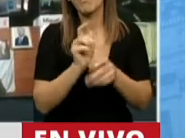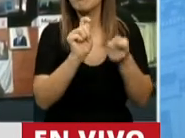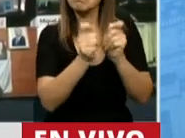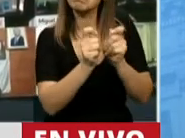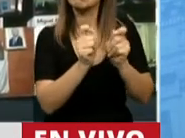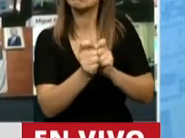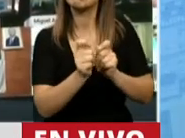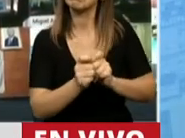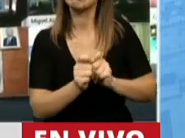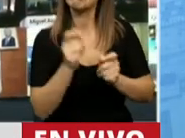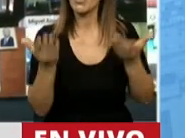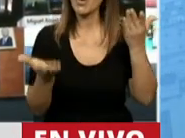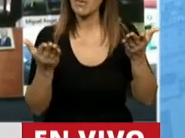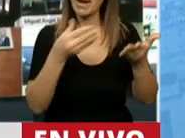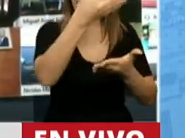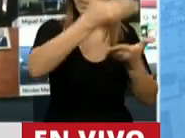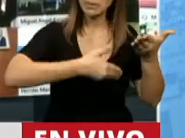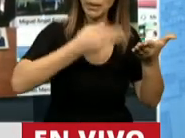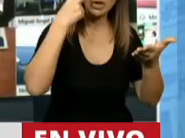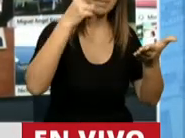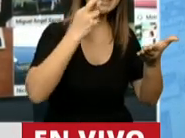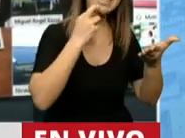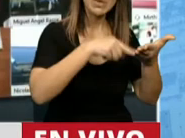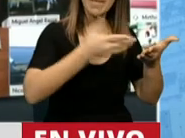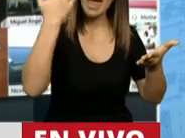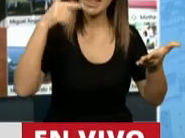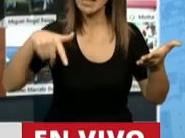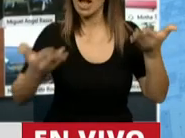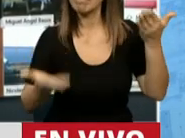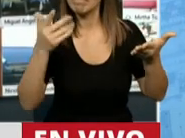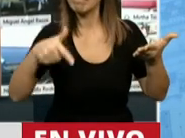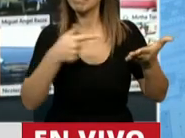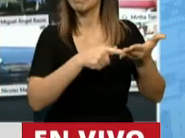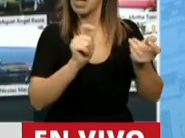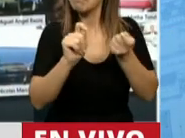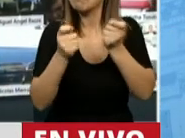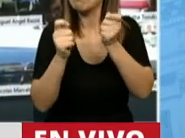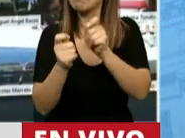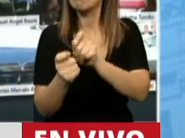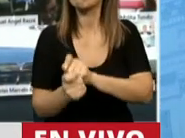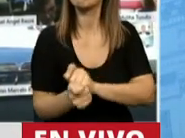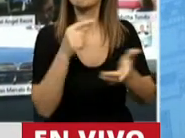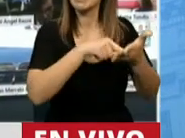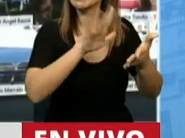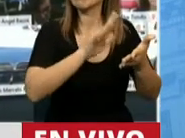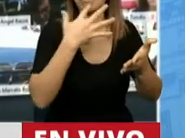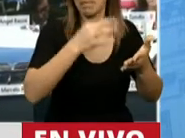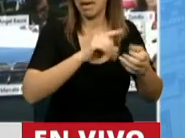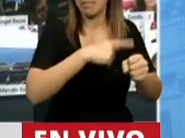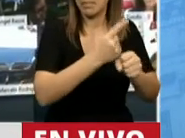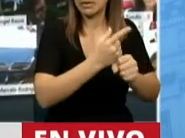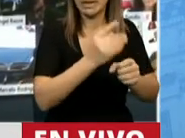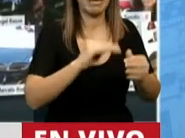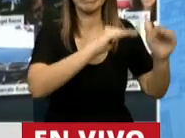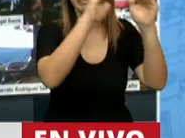corrigiendo aspectos que tornaban a ese presupuesto 2019 en un presupuesto que no era viable de